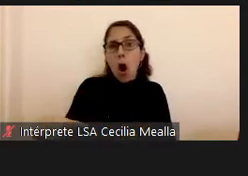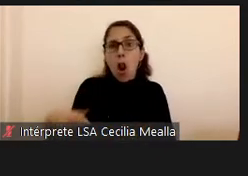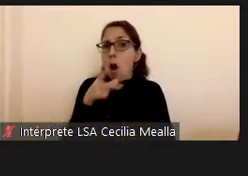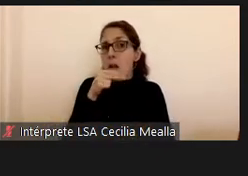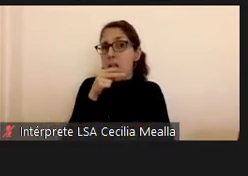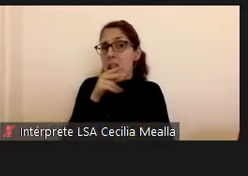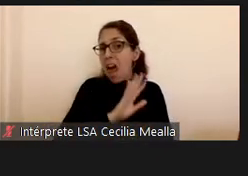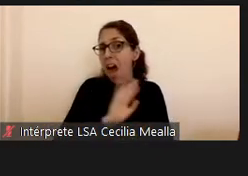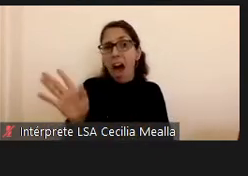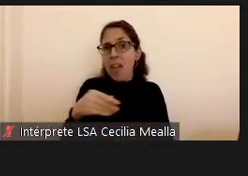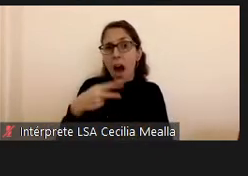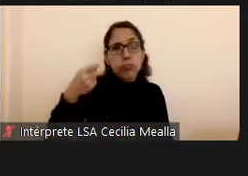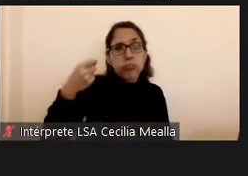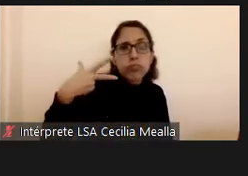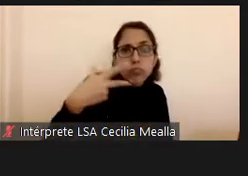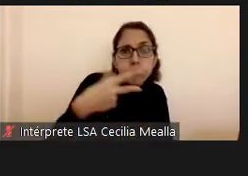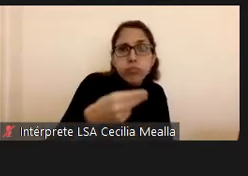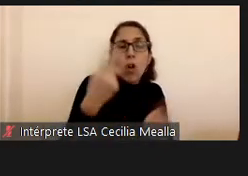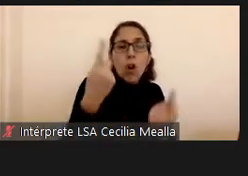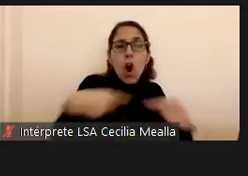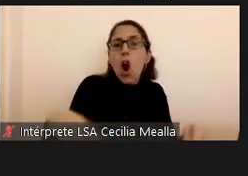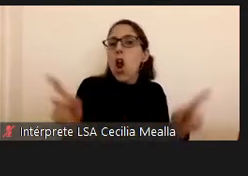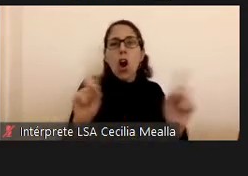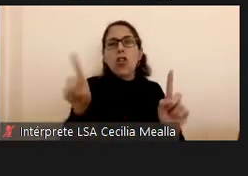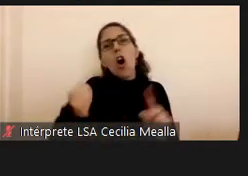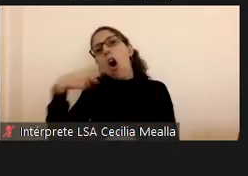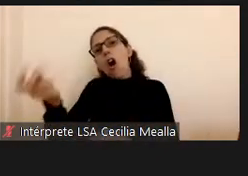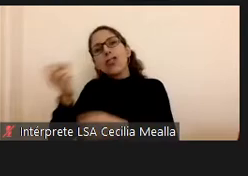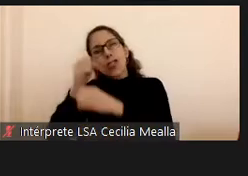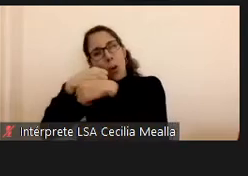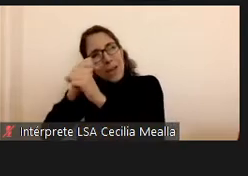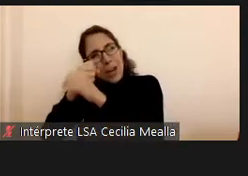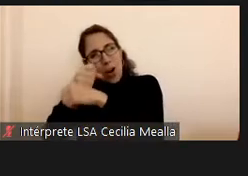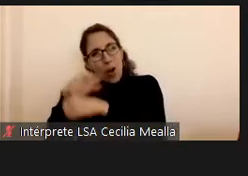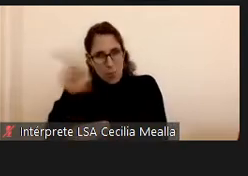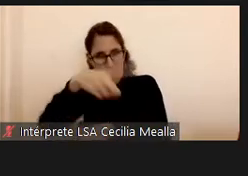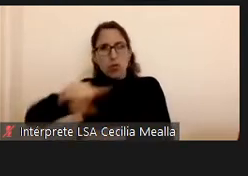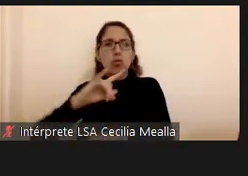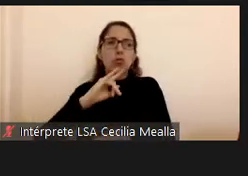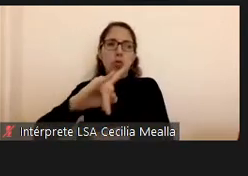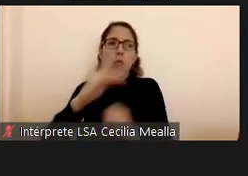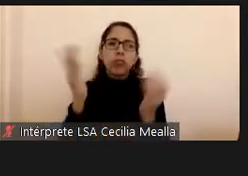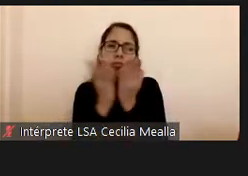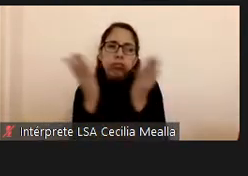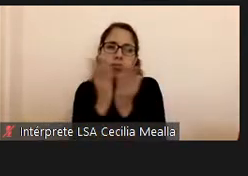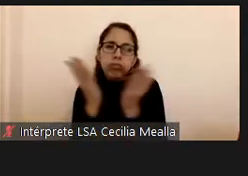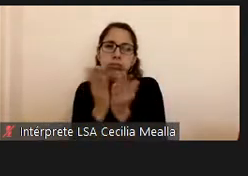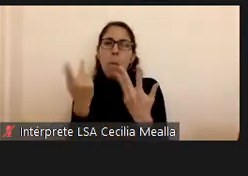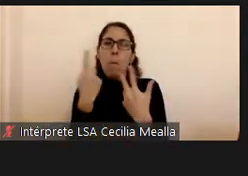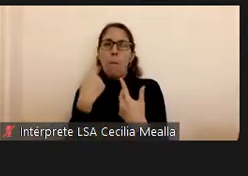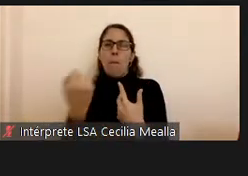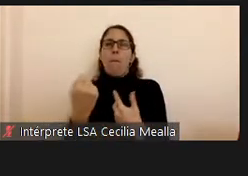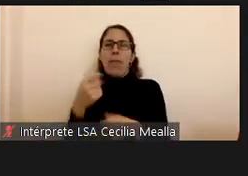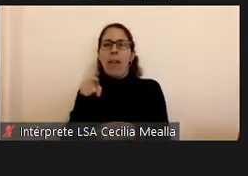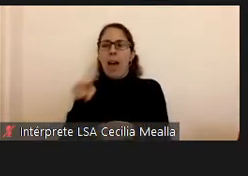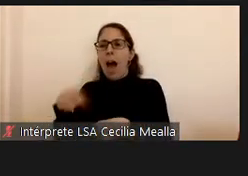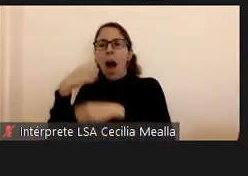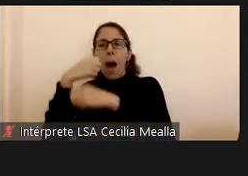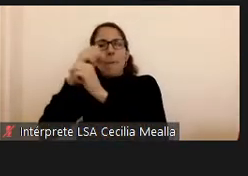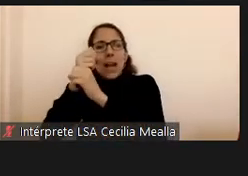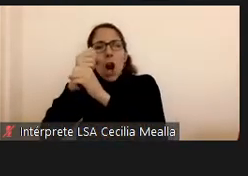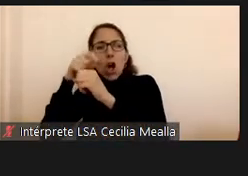utiliza un microscopio diferente, que eso es lo que van a tener que buscar ustedes. ¿Cuál es el tipo? ¿Cuál es el poder de